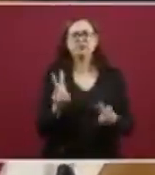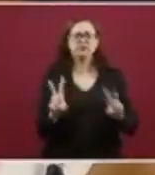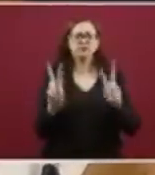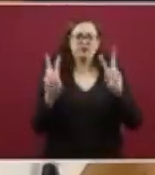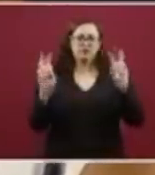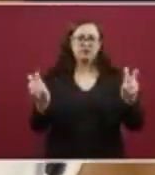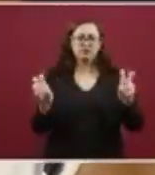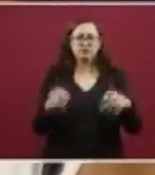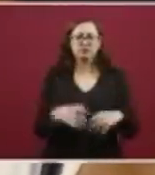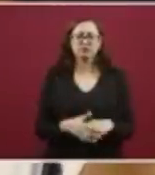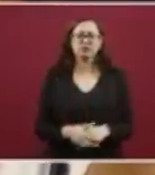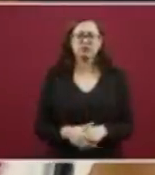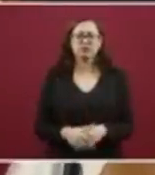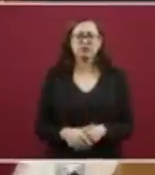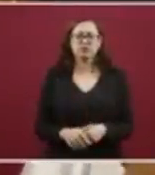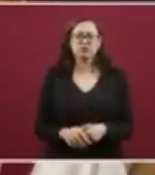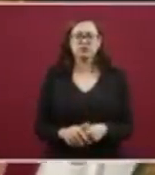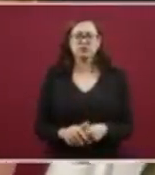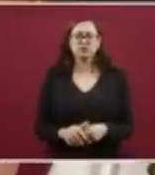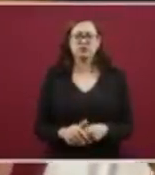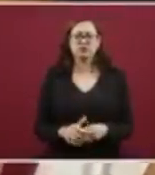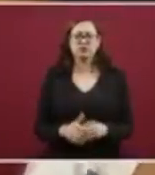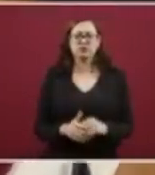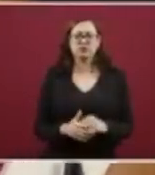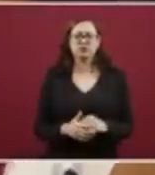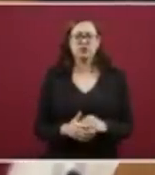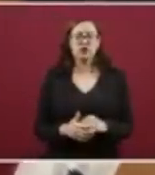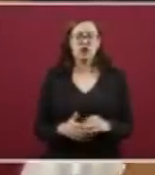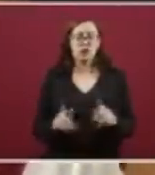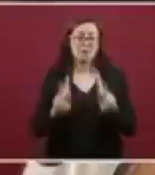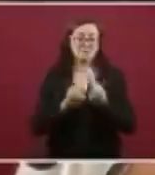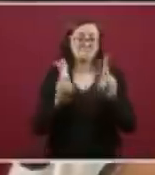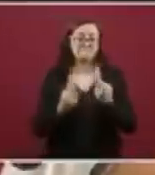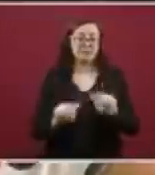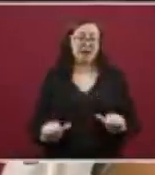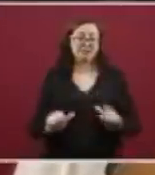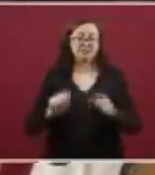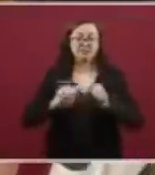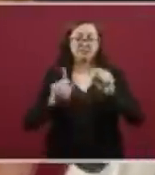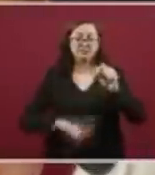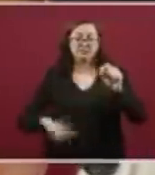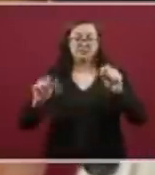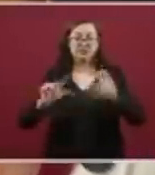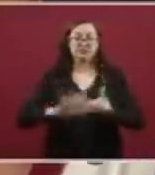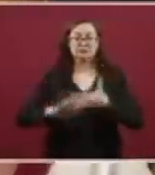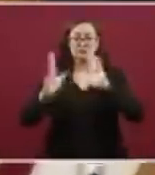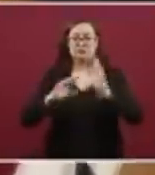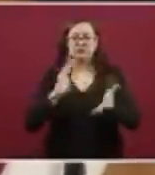y del freno a la violencia a partir de los recientes sucesos en Minatitlán.